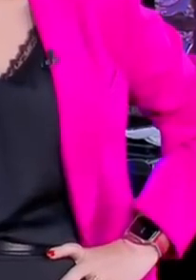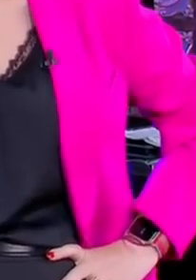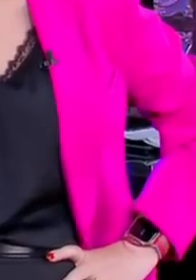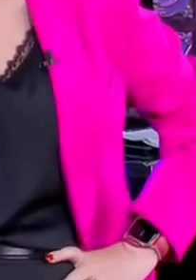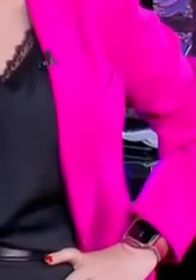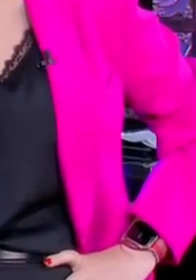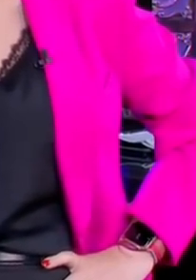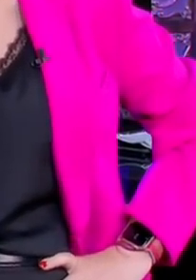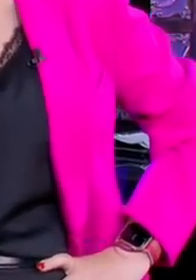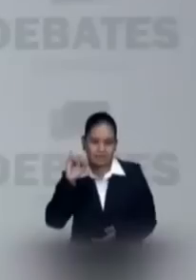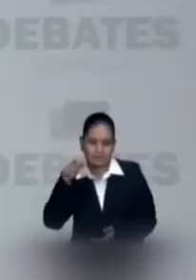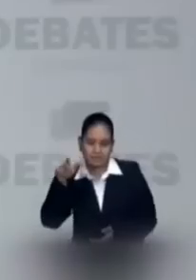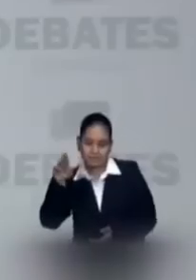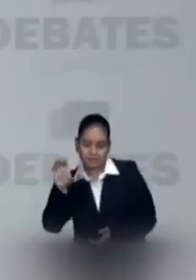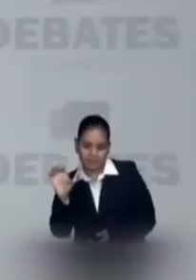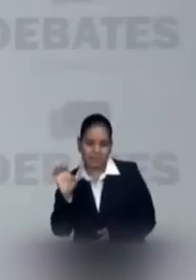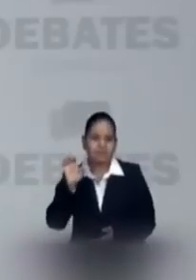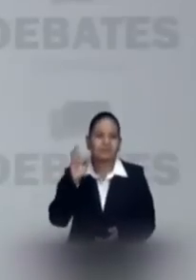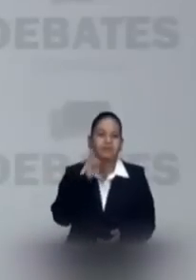de Morena.